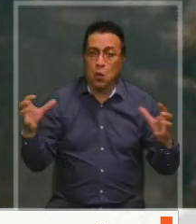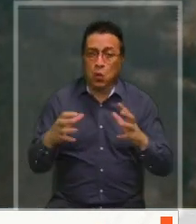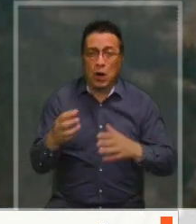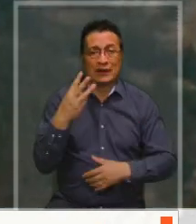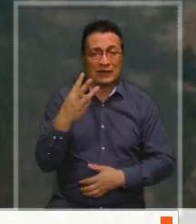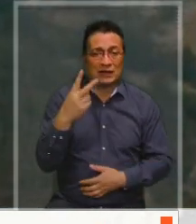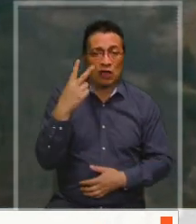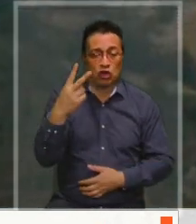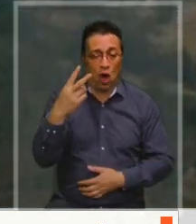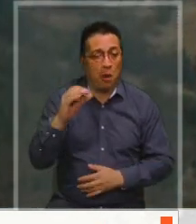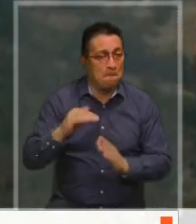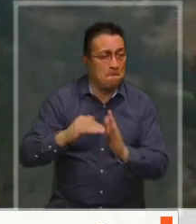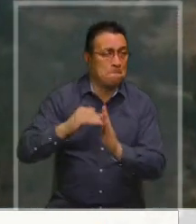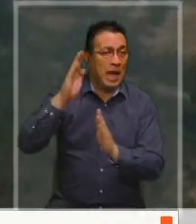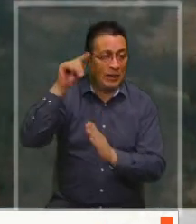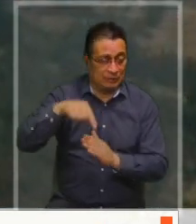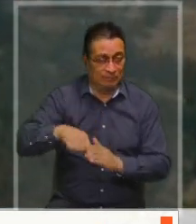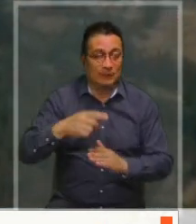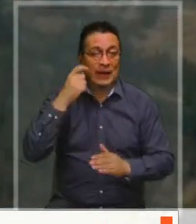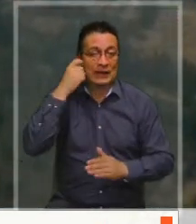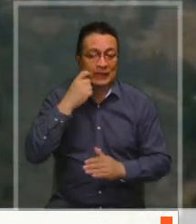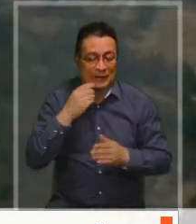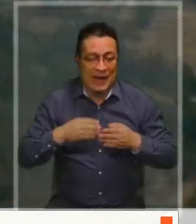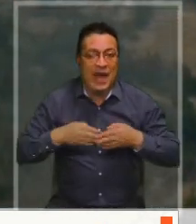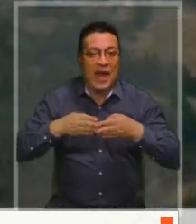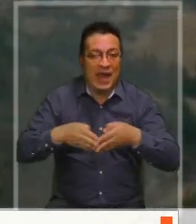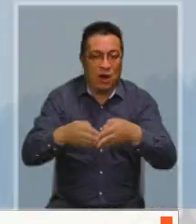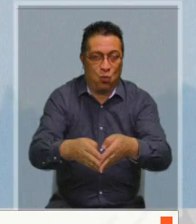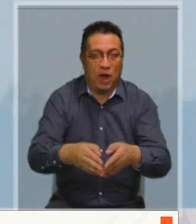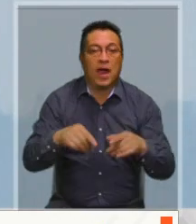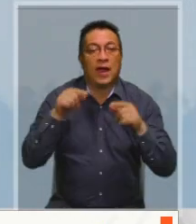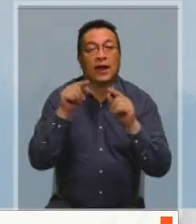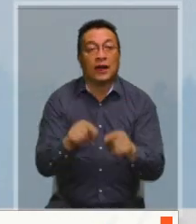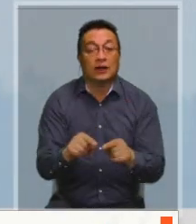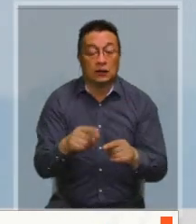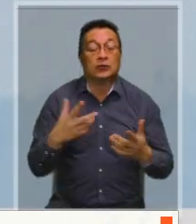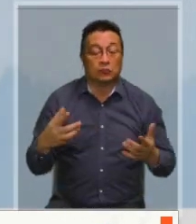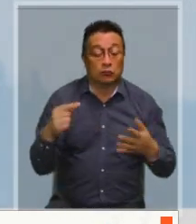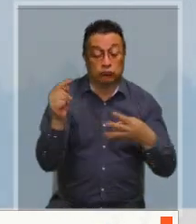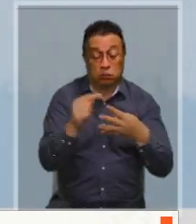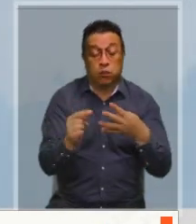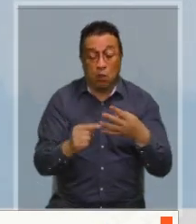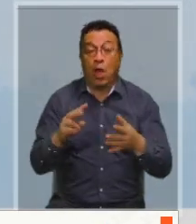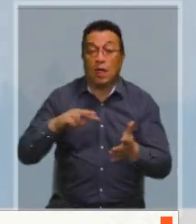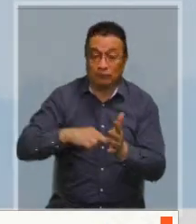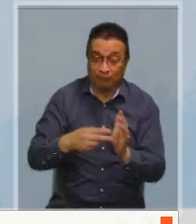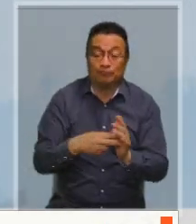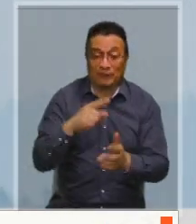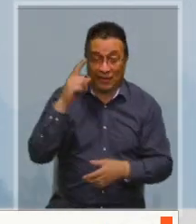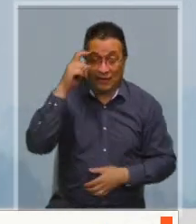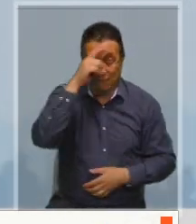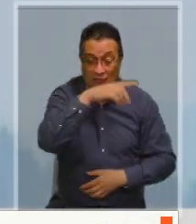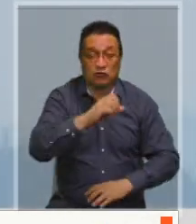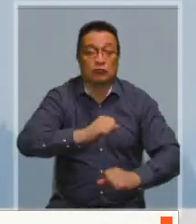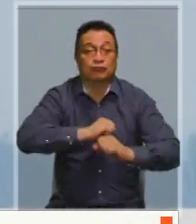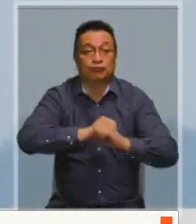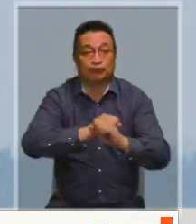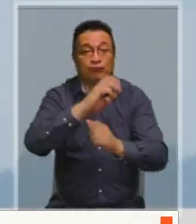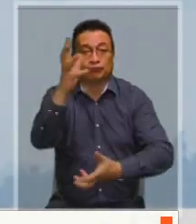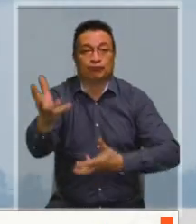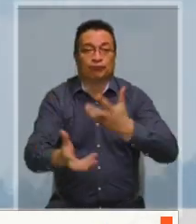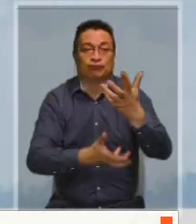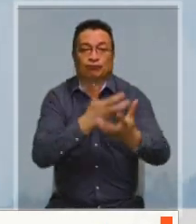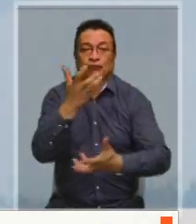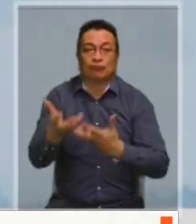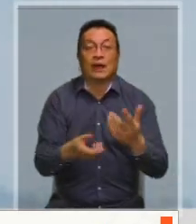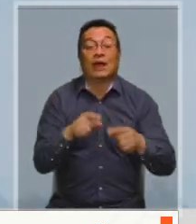32 grados acá en Lingo Entonces eso la suma de factores Alfonso la verdad que es bastante complejo para poder combatir las llamas y